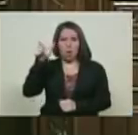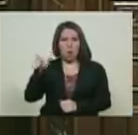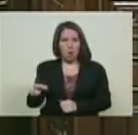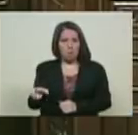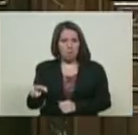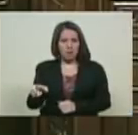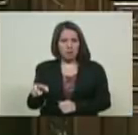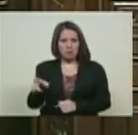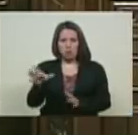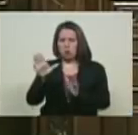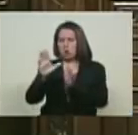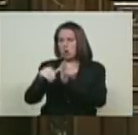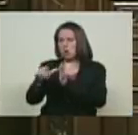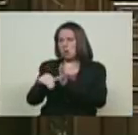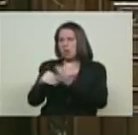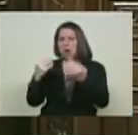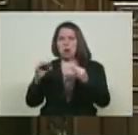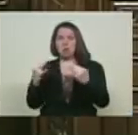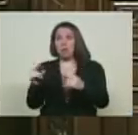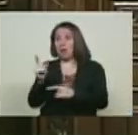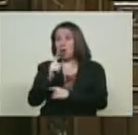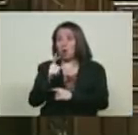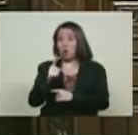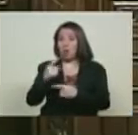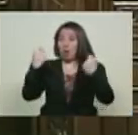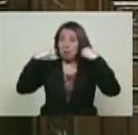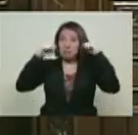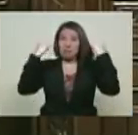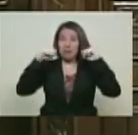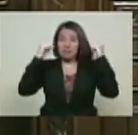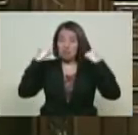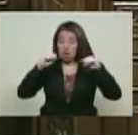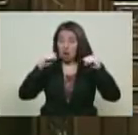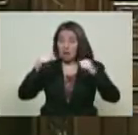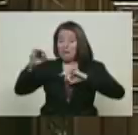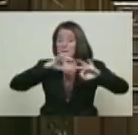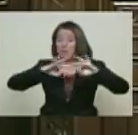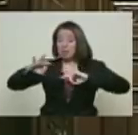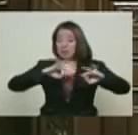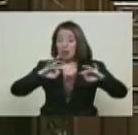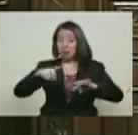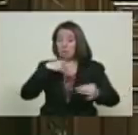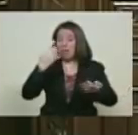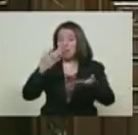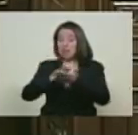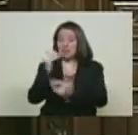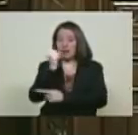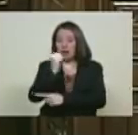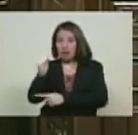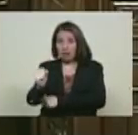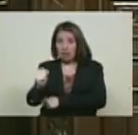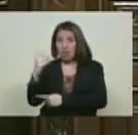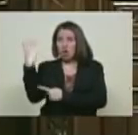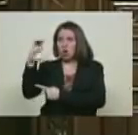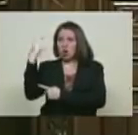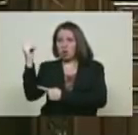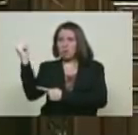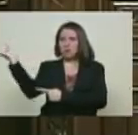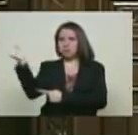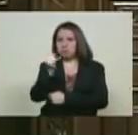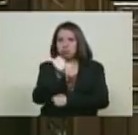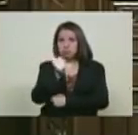Estamos hablando de un asesino que se entrenó y se preparó para venir desde Colombia a Venezuela